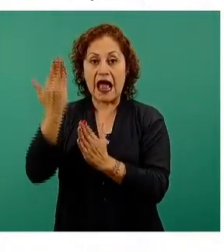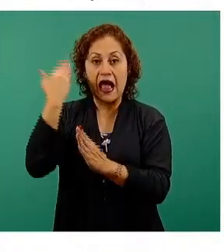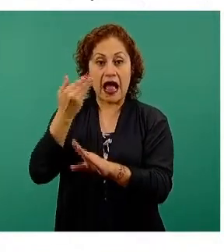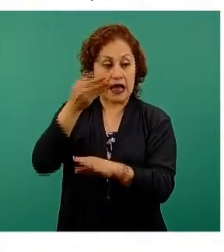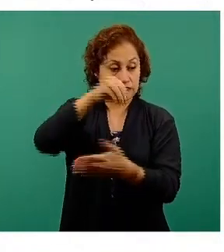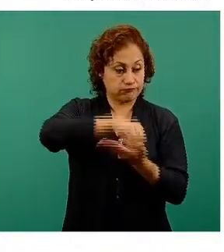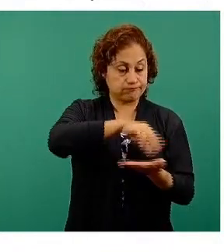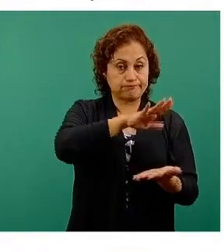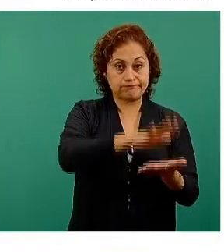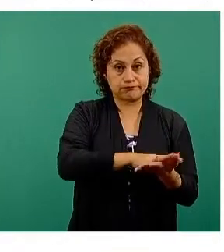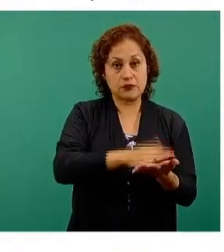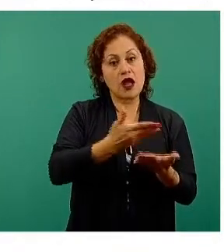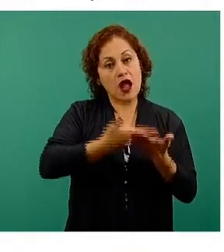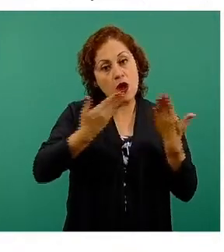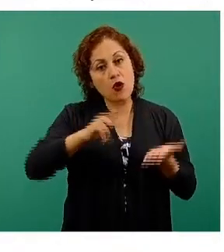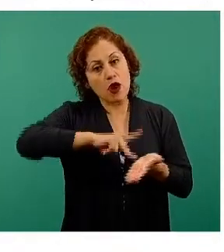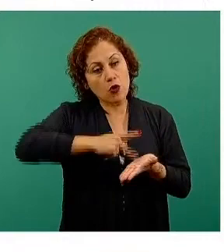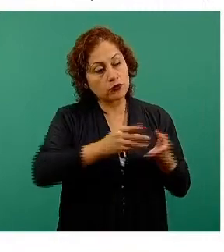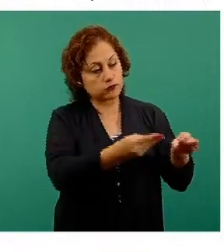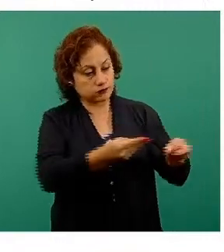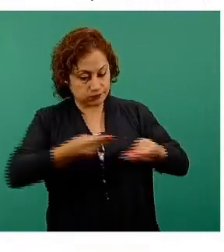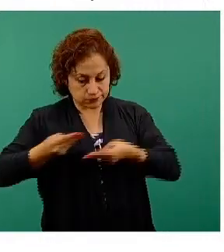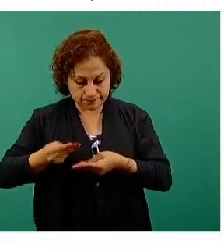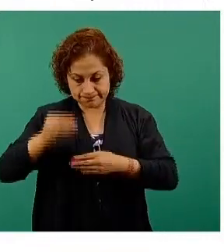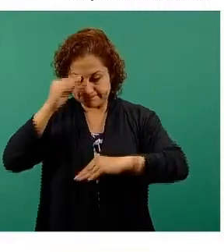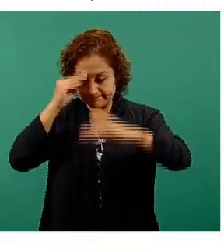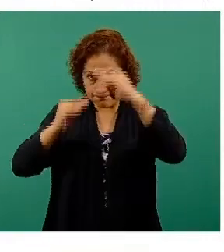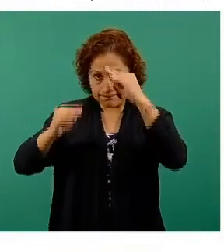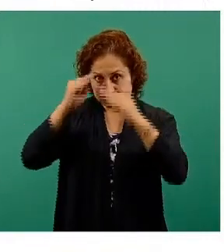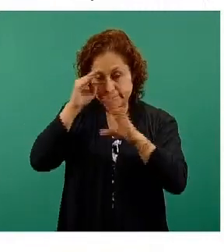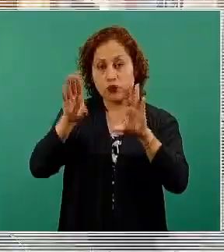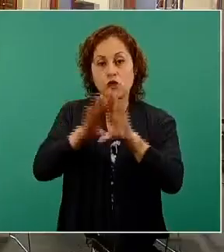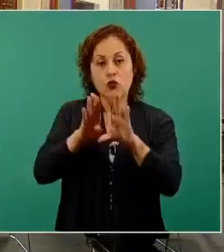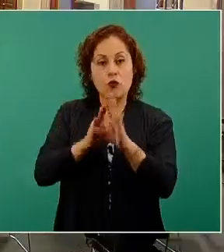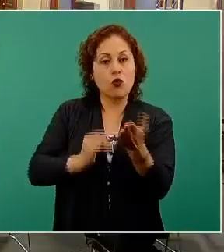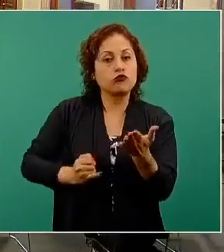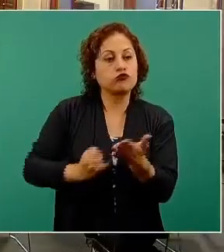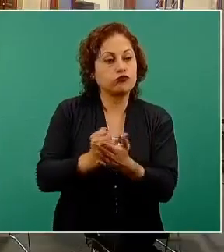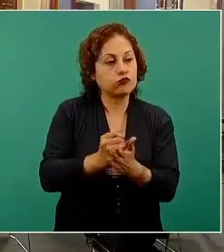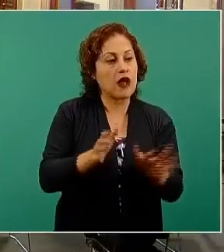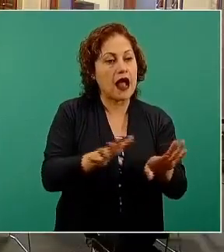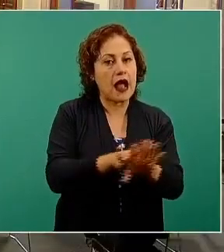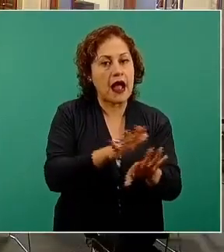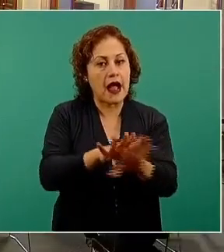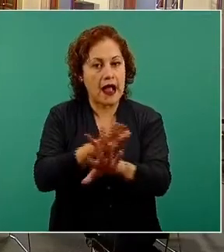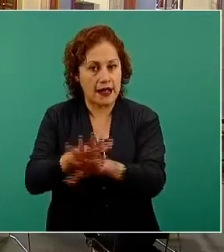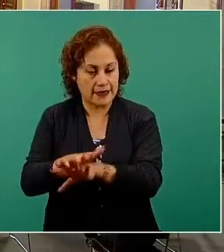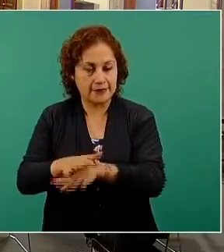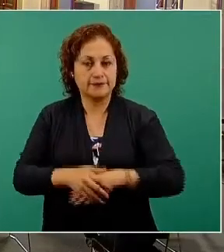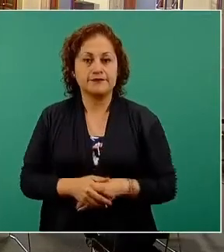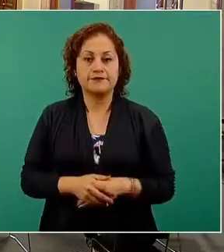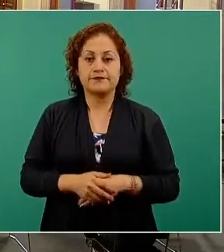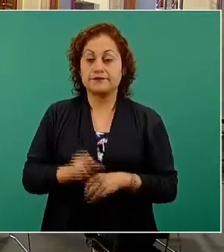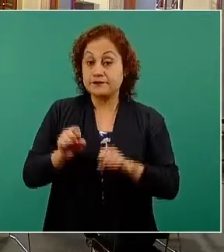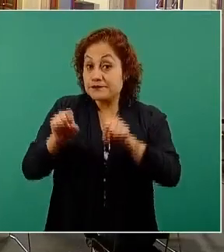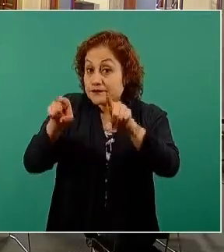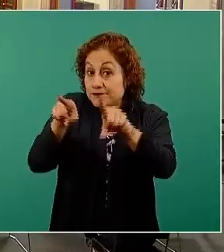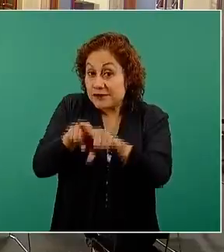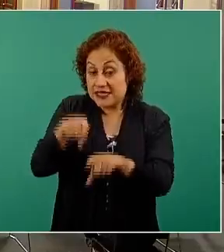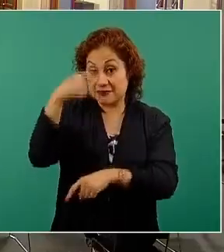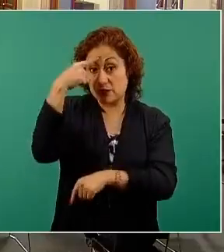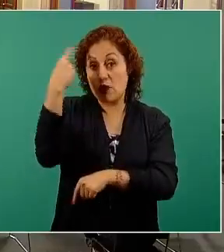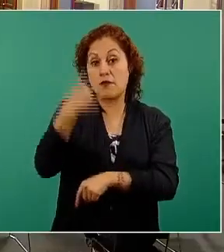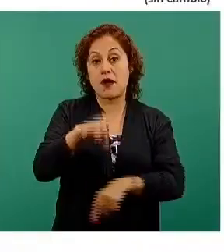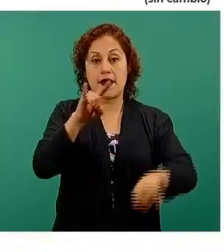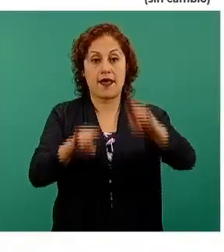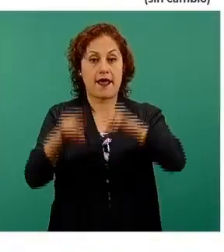para también tener una aceleración en la atención no COVID. La siguiente. Y también esto se ve para las camas de ocupación en